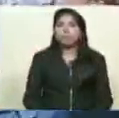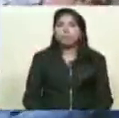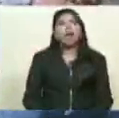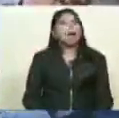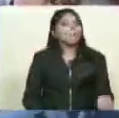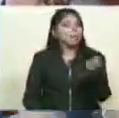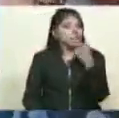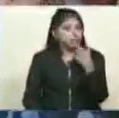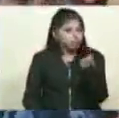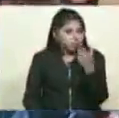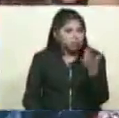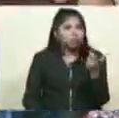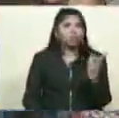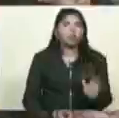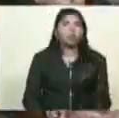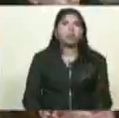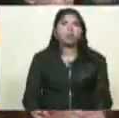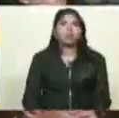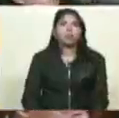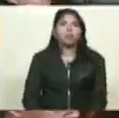Medicina.